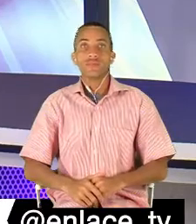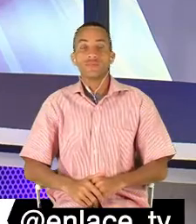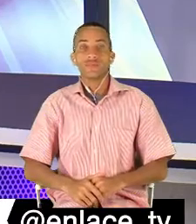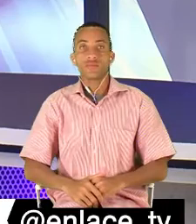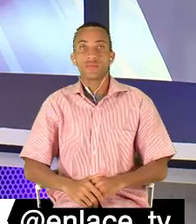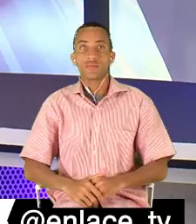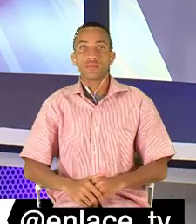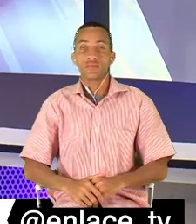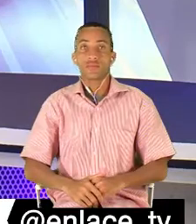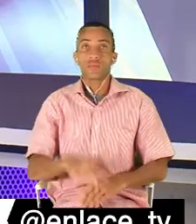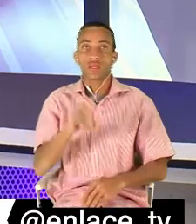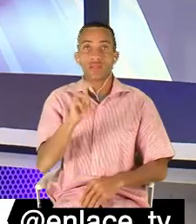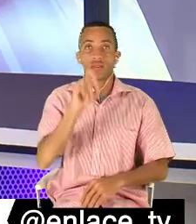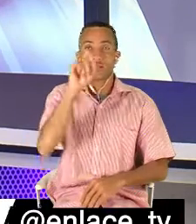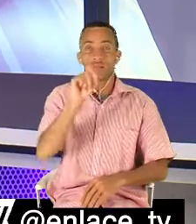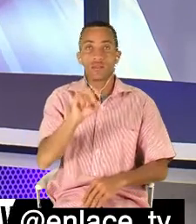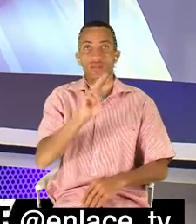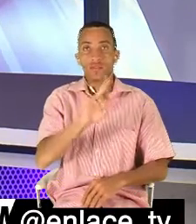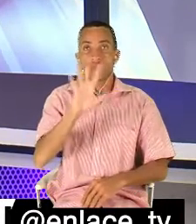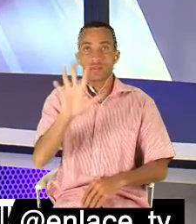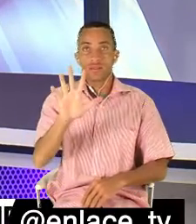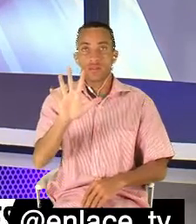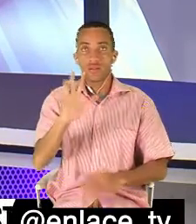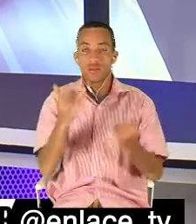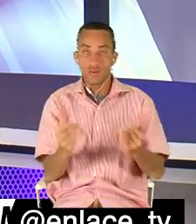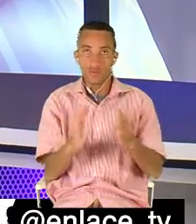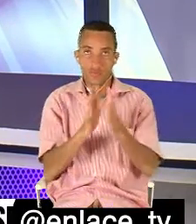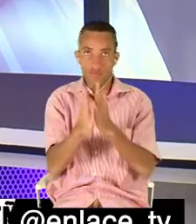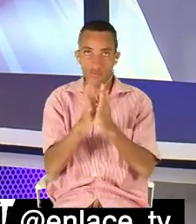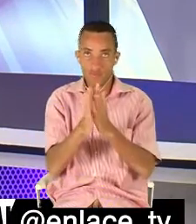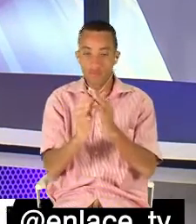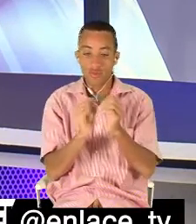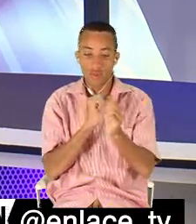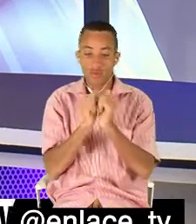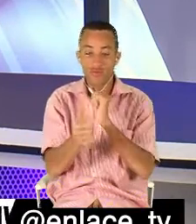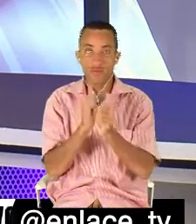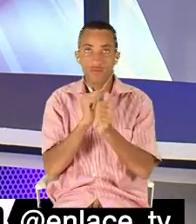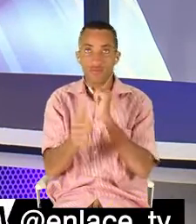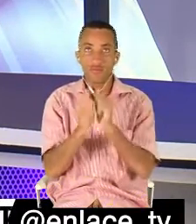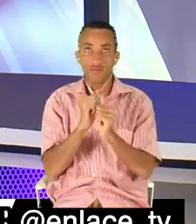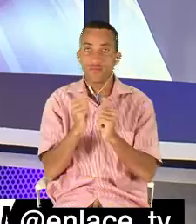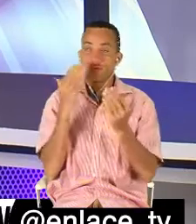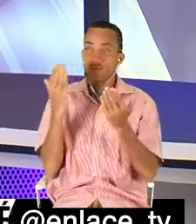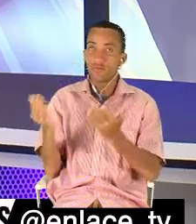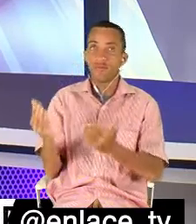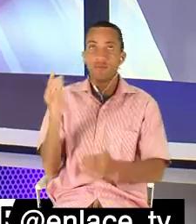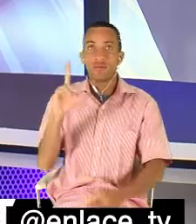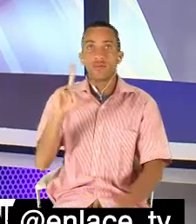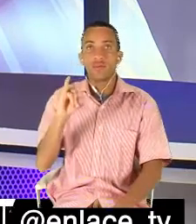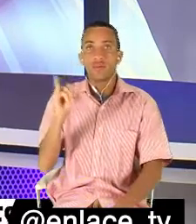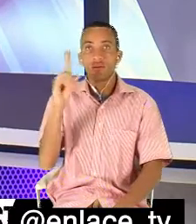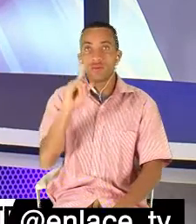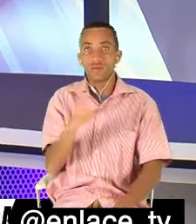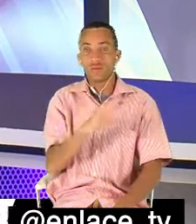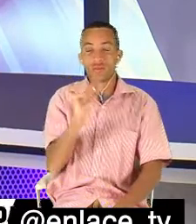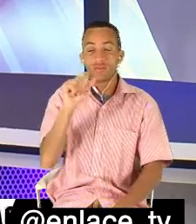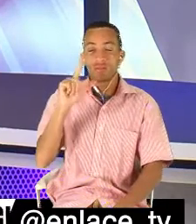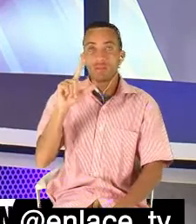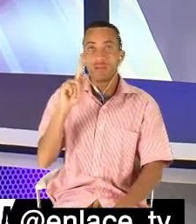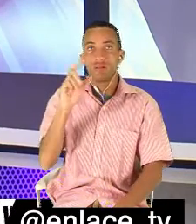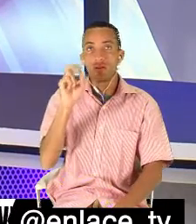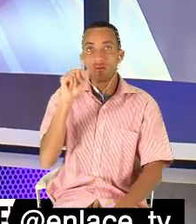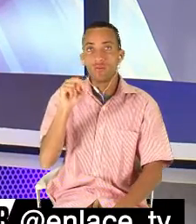Y a las 25 minutos de la tarde llega el momento de conocer la información deportiva. Luis Alfonso, el Pocho Molina ya está con nosotros. Luis Alfonso,